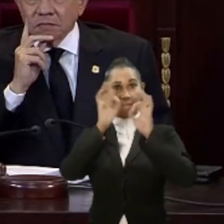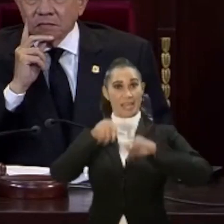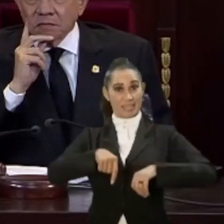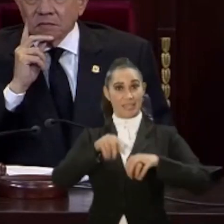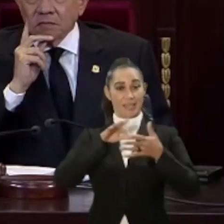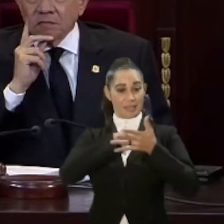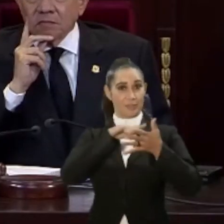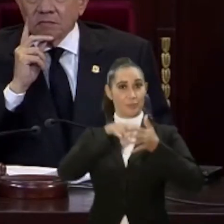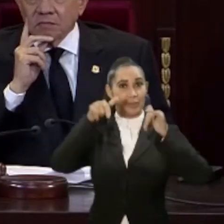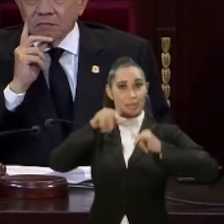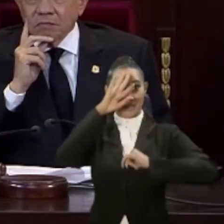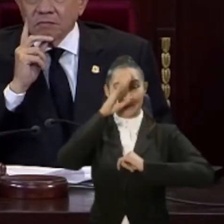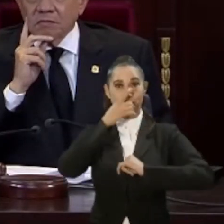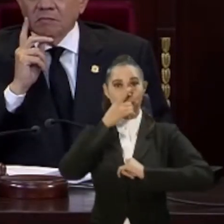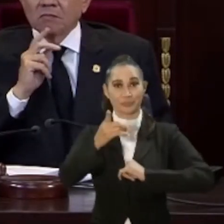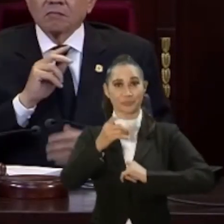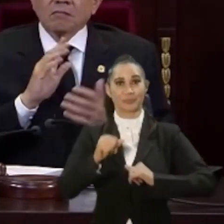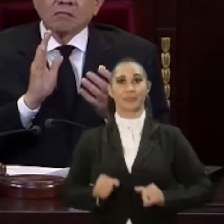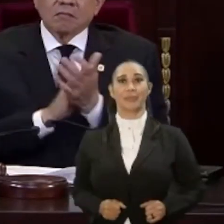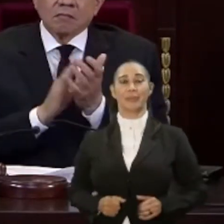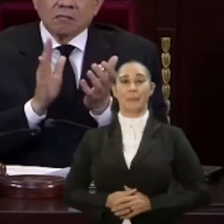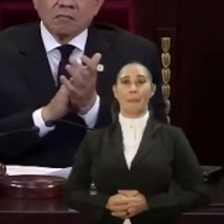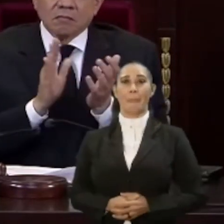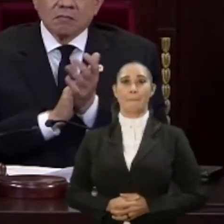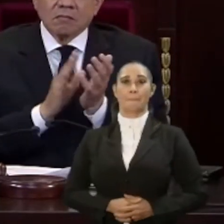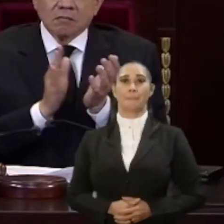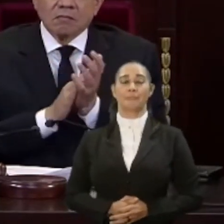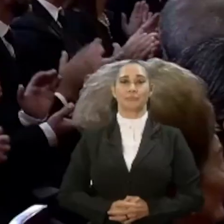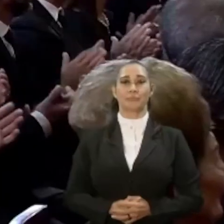nuestro con la posibilidad de ejercer en ese país.